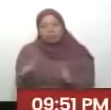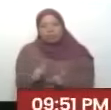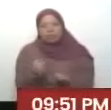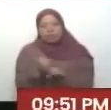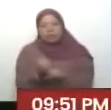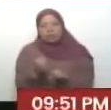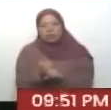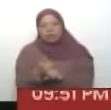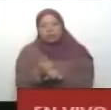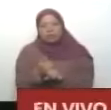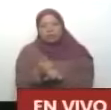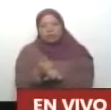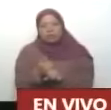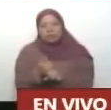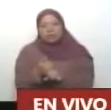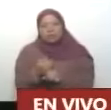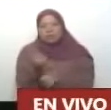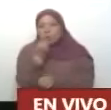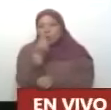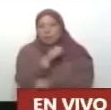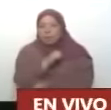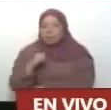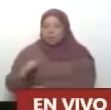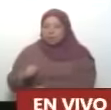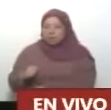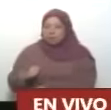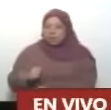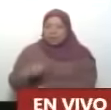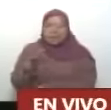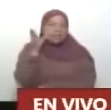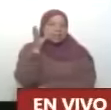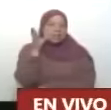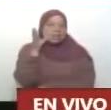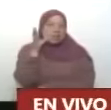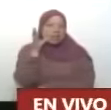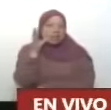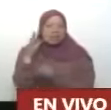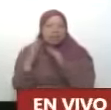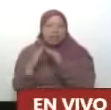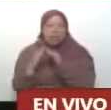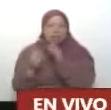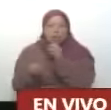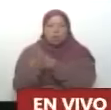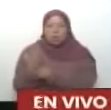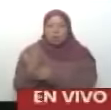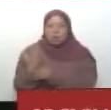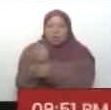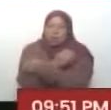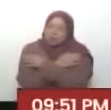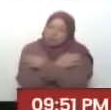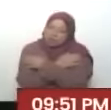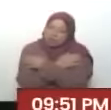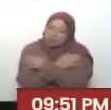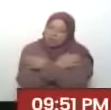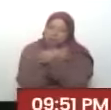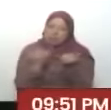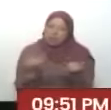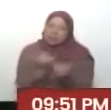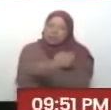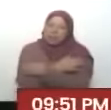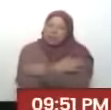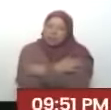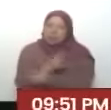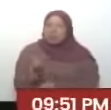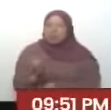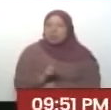que hagamos una cena privada. Los invito aquí al Palacio Presidencial para que nos demos un abrazo, porque es la hora de abrazarse